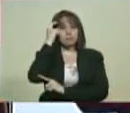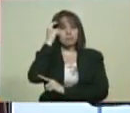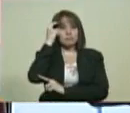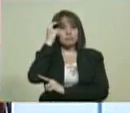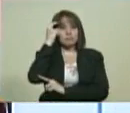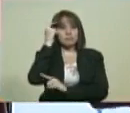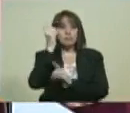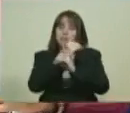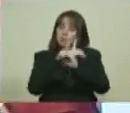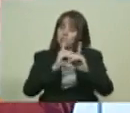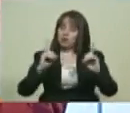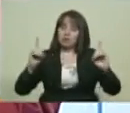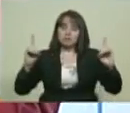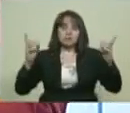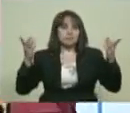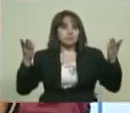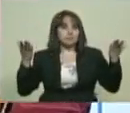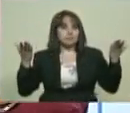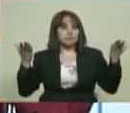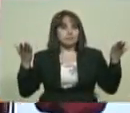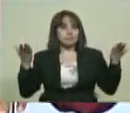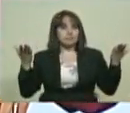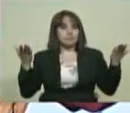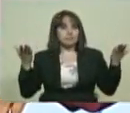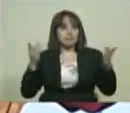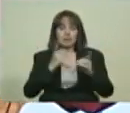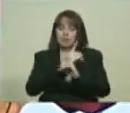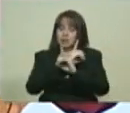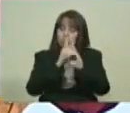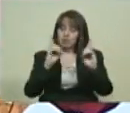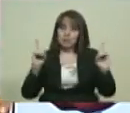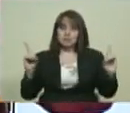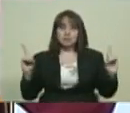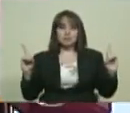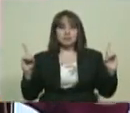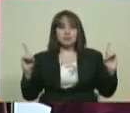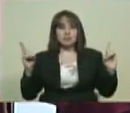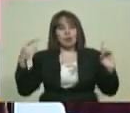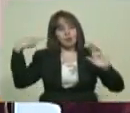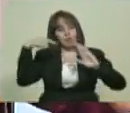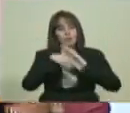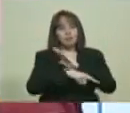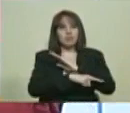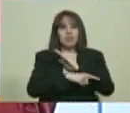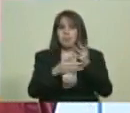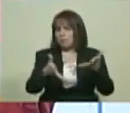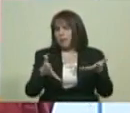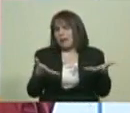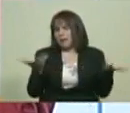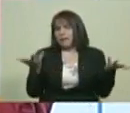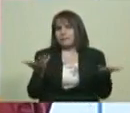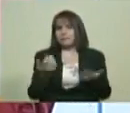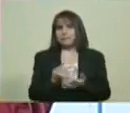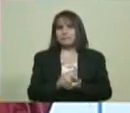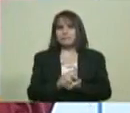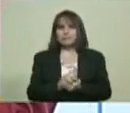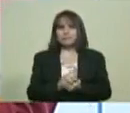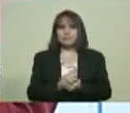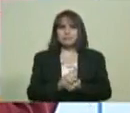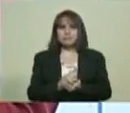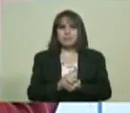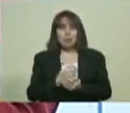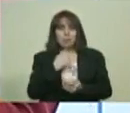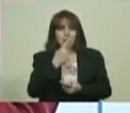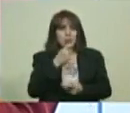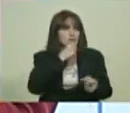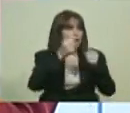de democracia. De democracia profunda. Vamos a ganar. No porque lo dicen